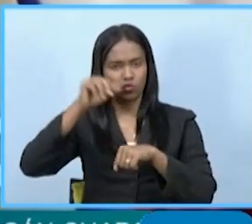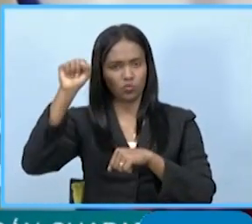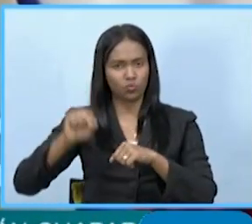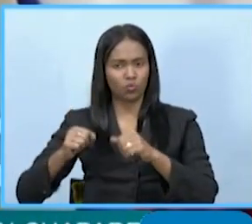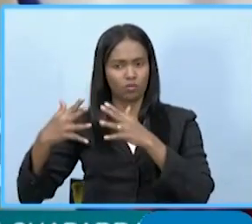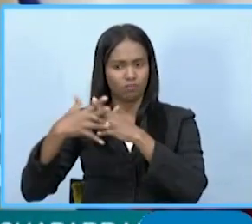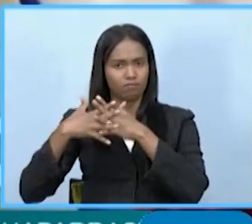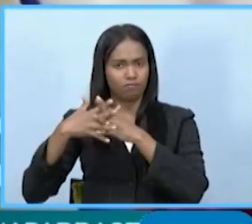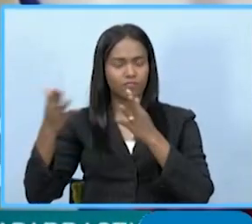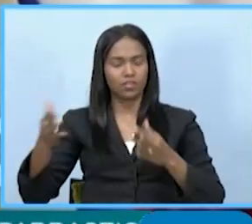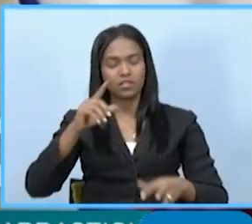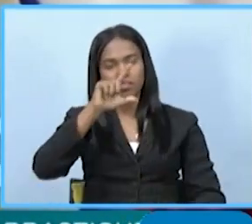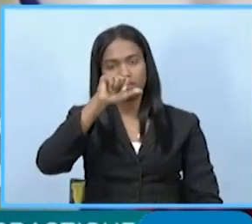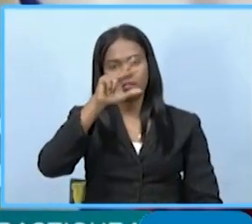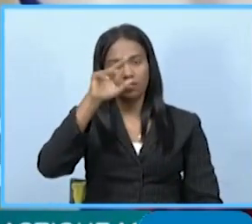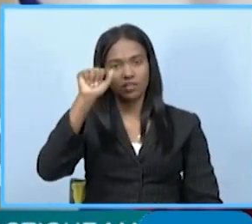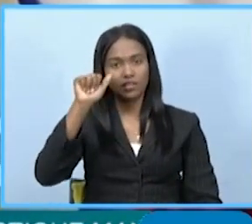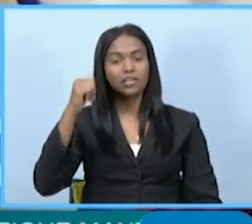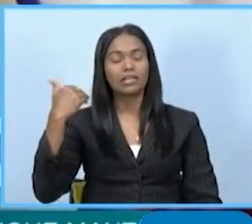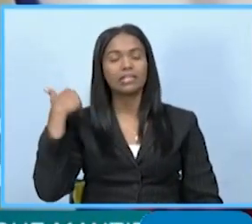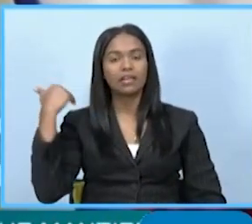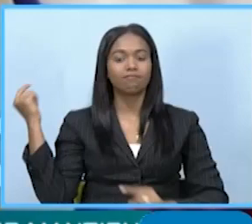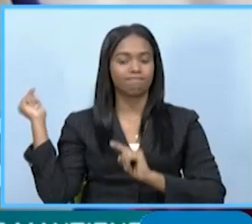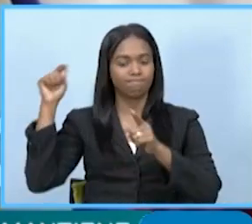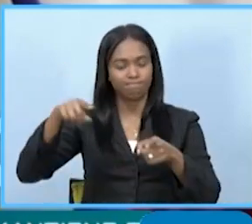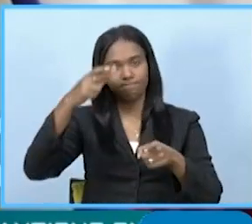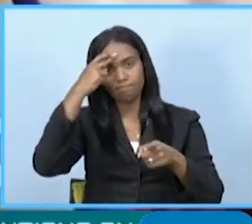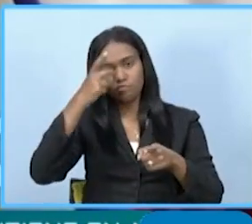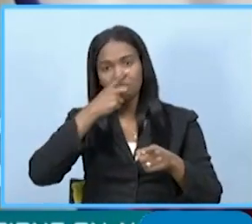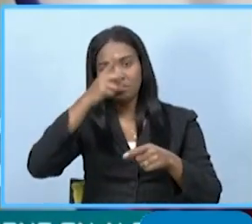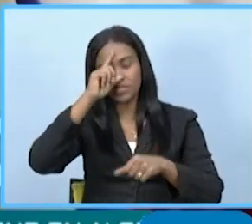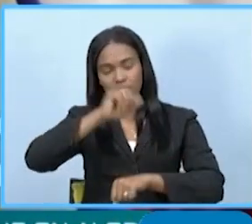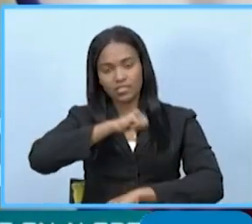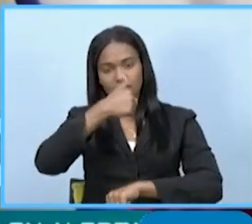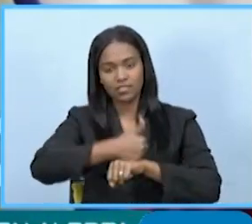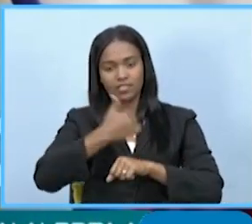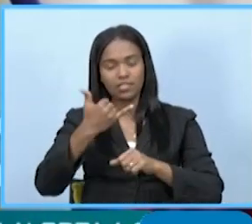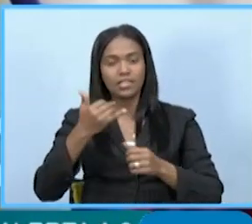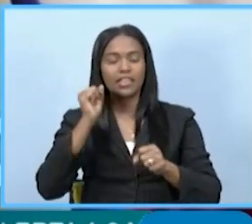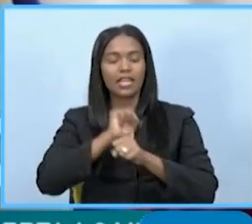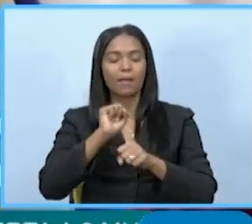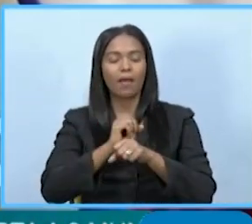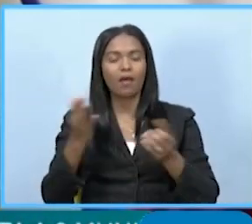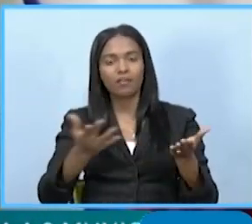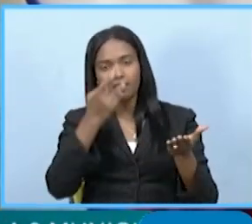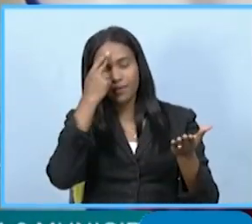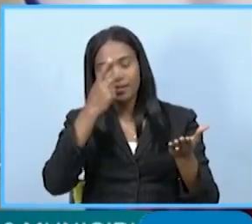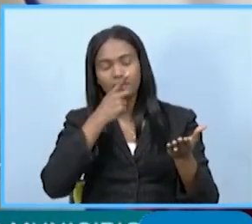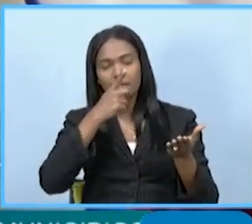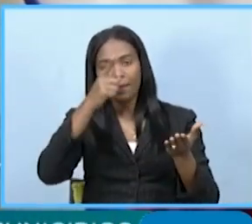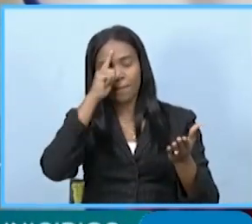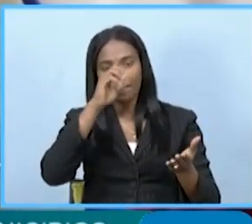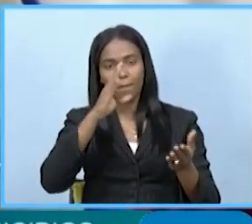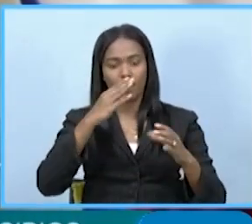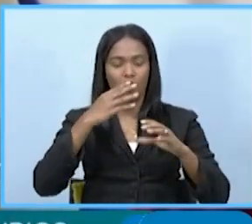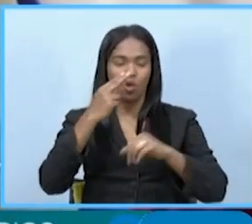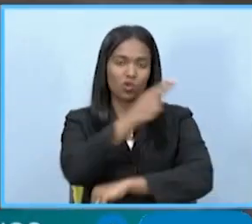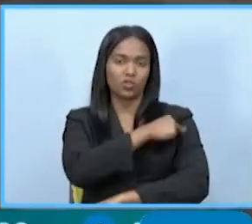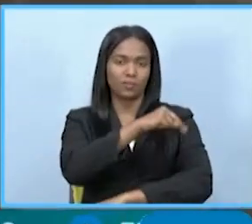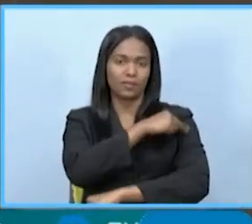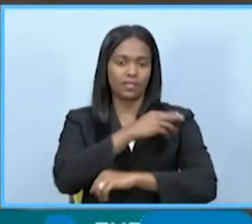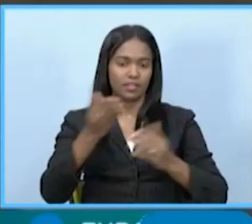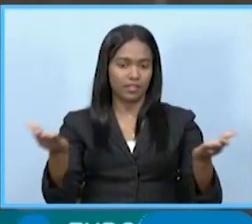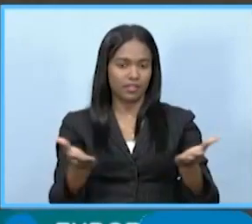Unidos, general Laura Richardson, está en República Dominicana para dejar iniciada la misión en el país del buque hospital